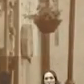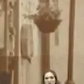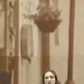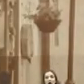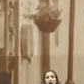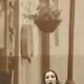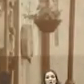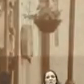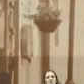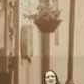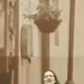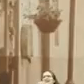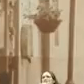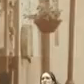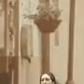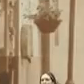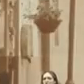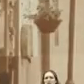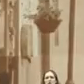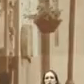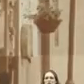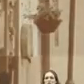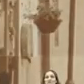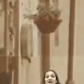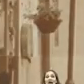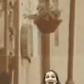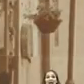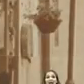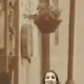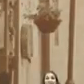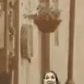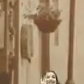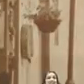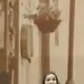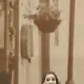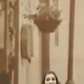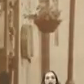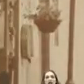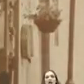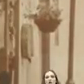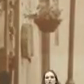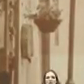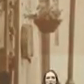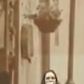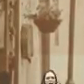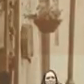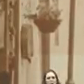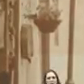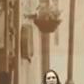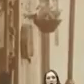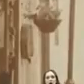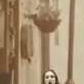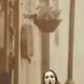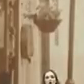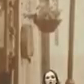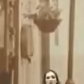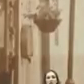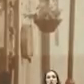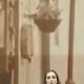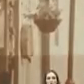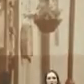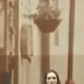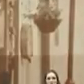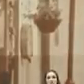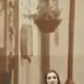2020. Según el informe, durante los 3 días, 14 personas fueron asesinadas y 821 resultaron heridas. ¿Qué otros